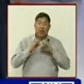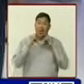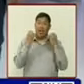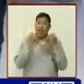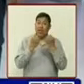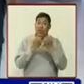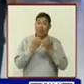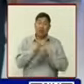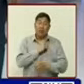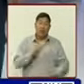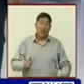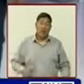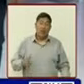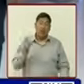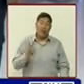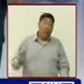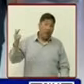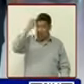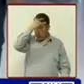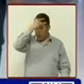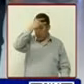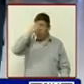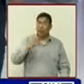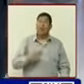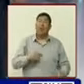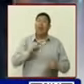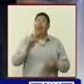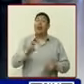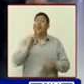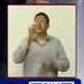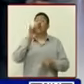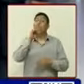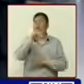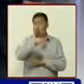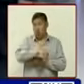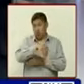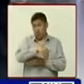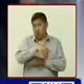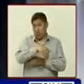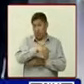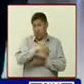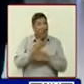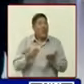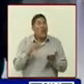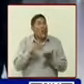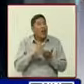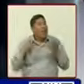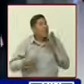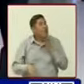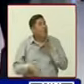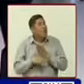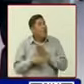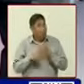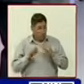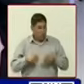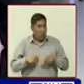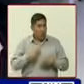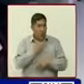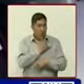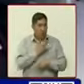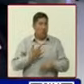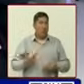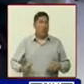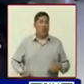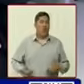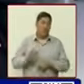Estadio Municipal de Villa Ingenio. Será este viernes a las 20 horas en horario nocturno. ¡Vuelve el fútbol! ¿Podrá Always